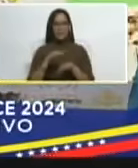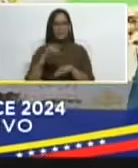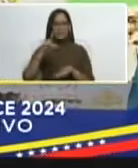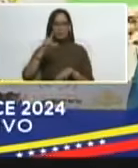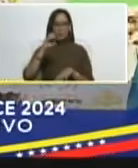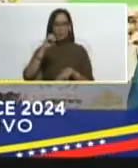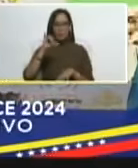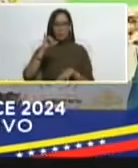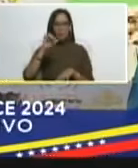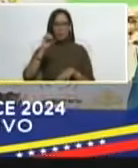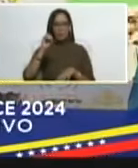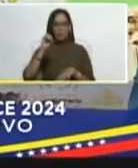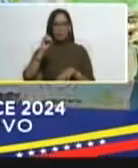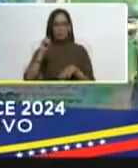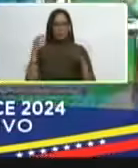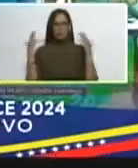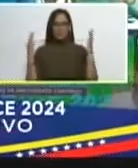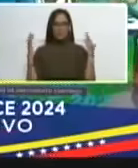ministro de Pesca,